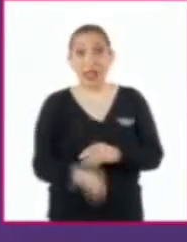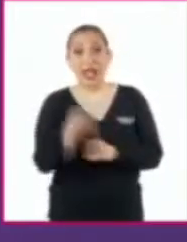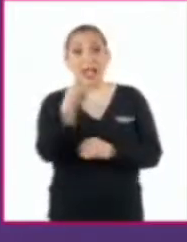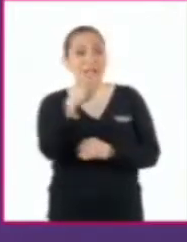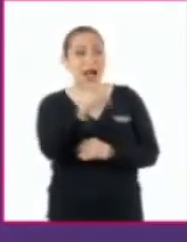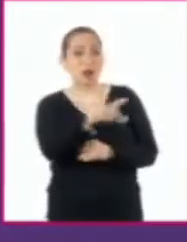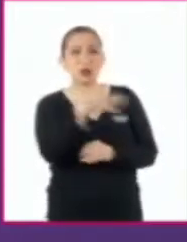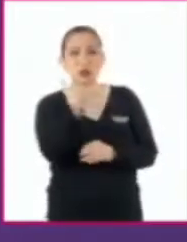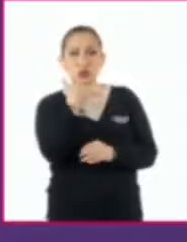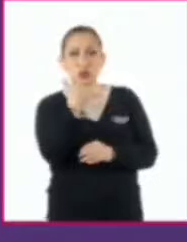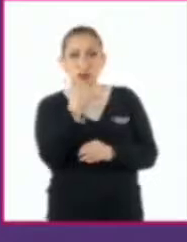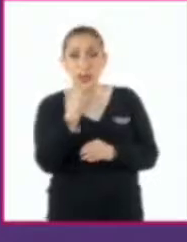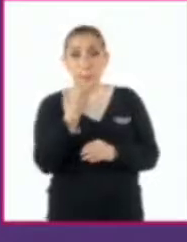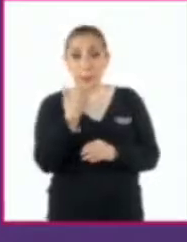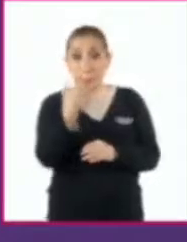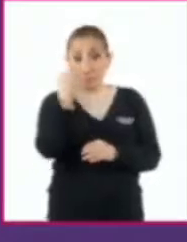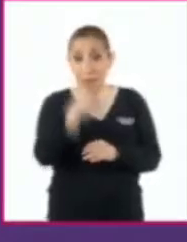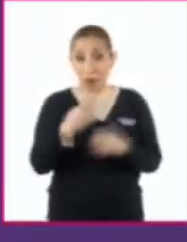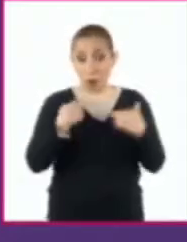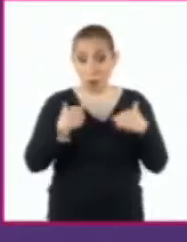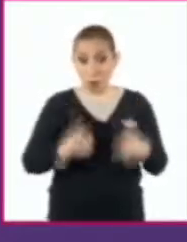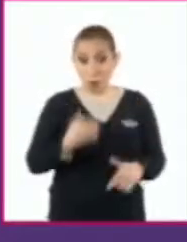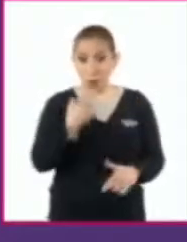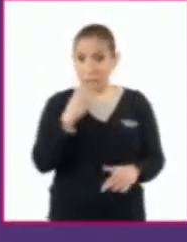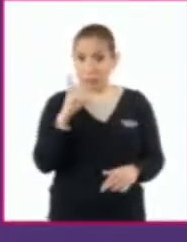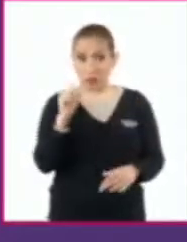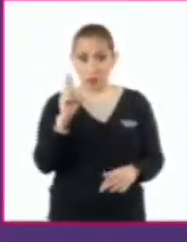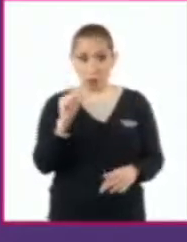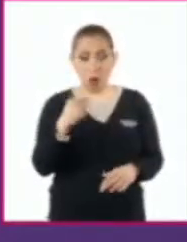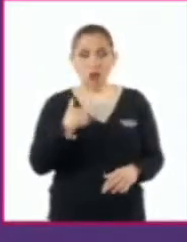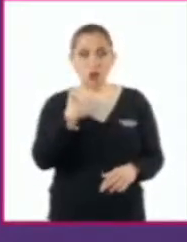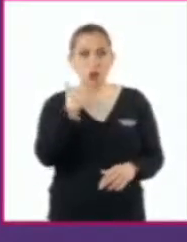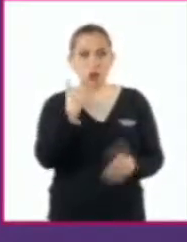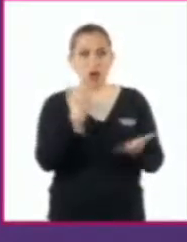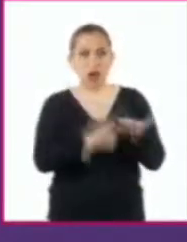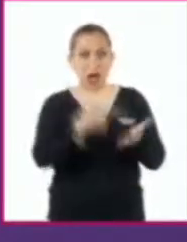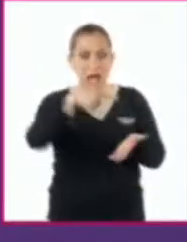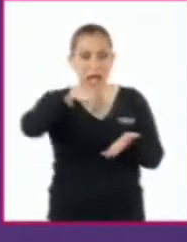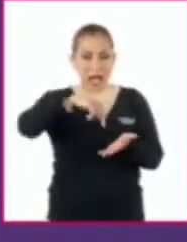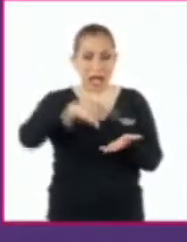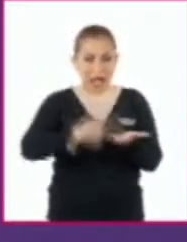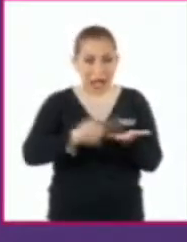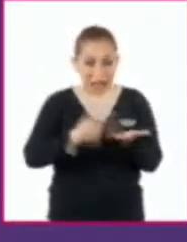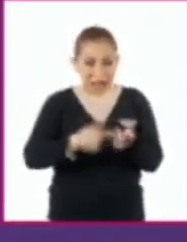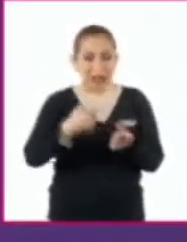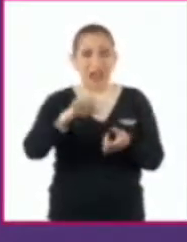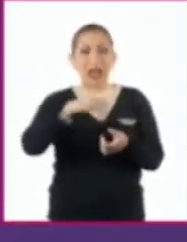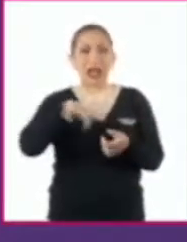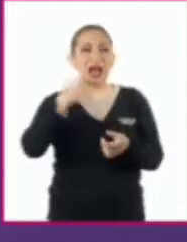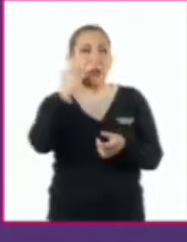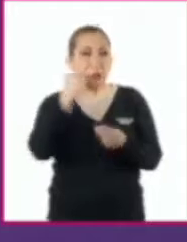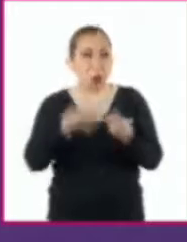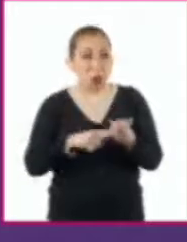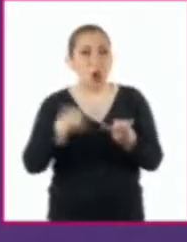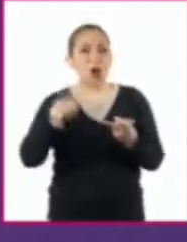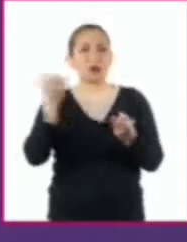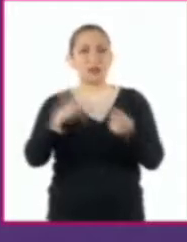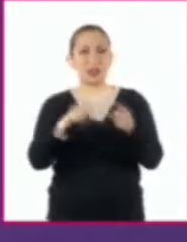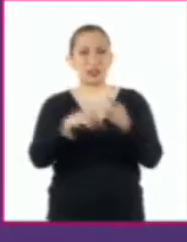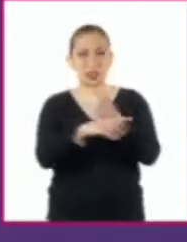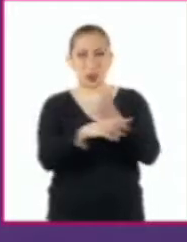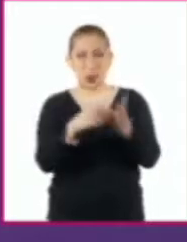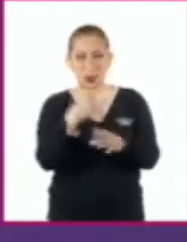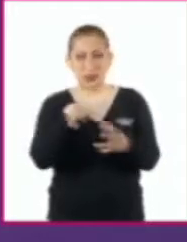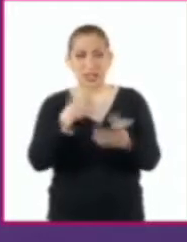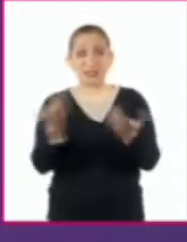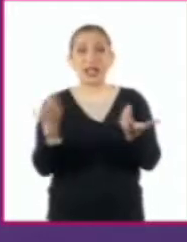Estas aguas no son aptas para el consumo humano. Están contaminadas con grasa, detergentes, materia orgánica,